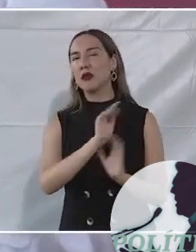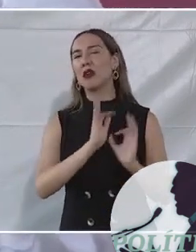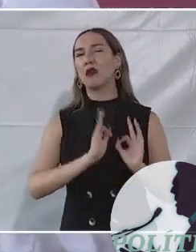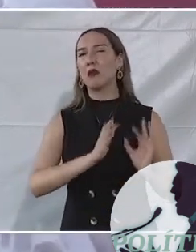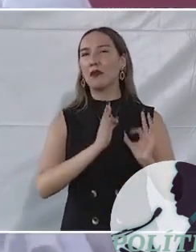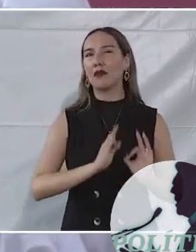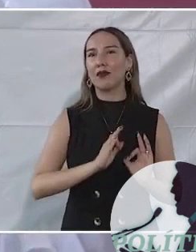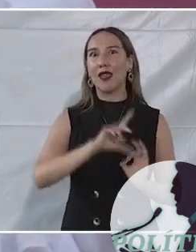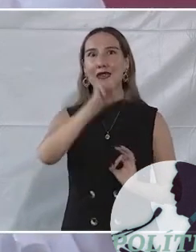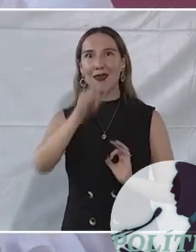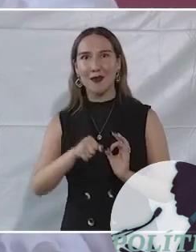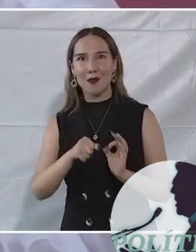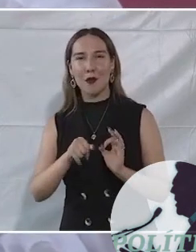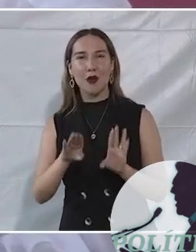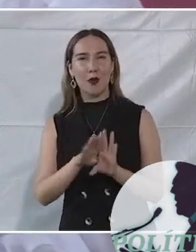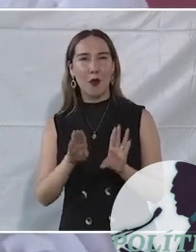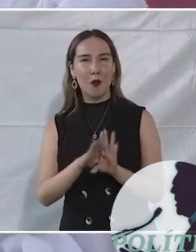Toma tu champotón.